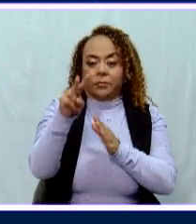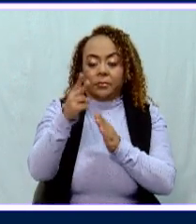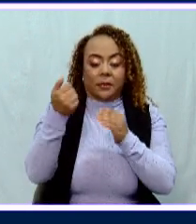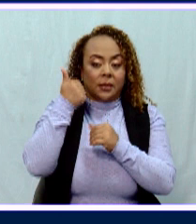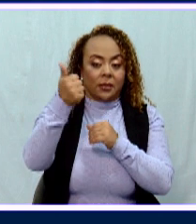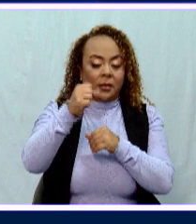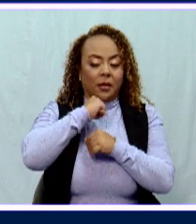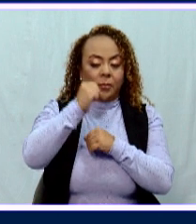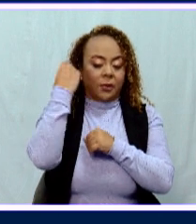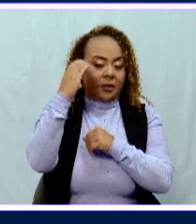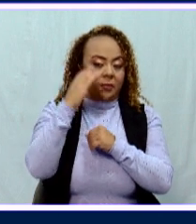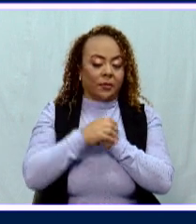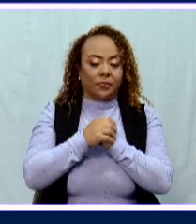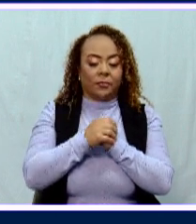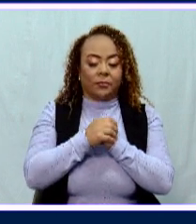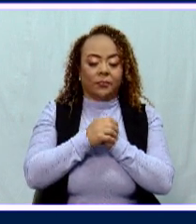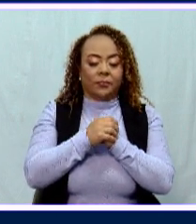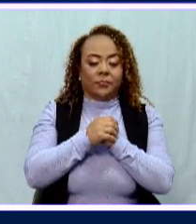liga campeón cartaginés